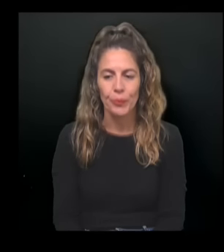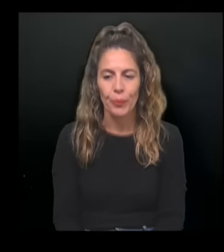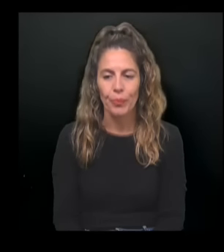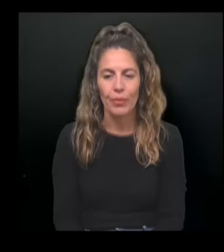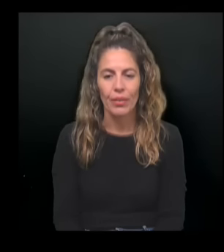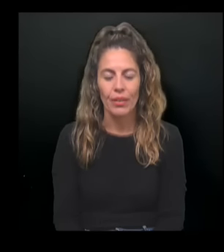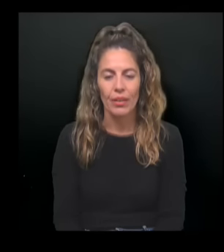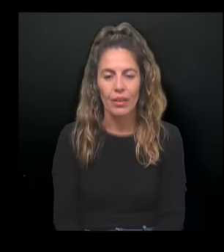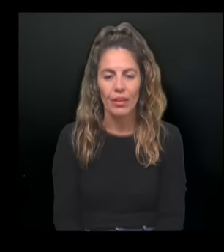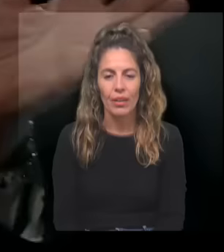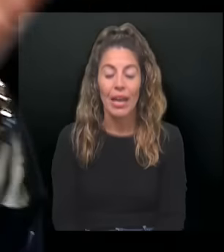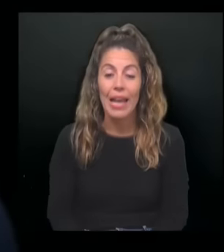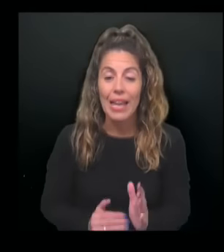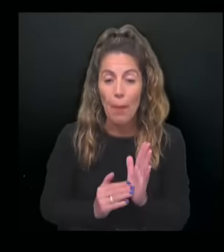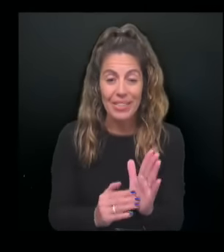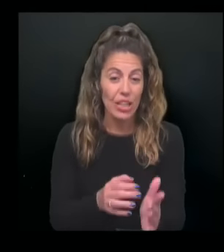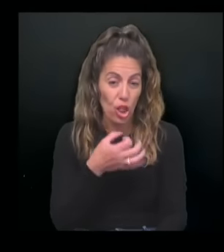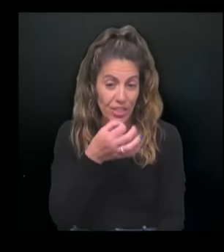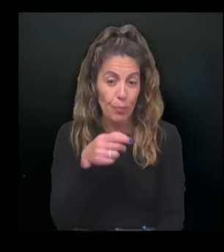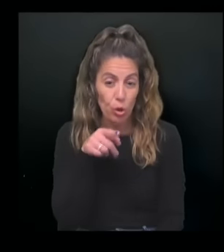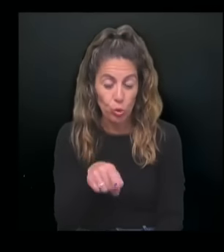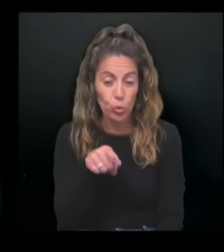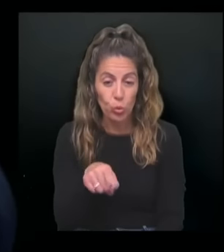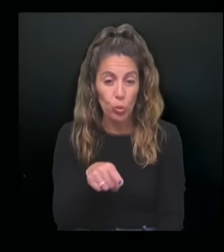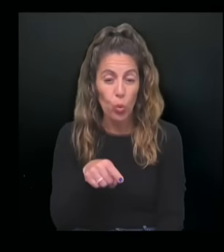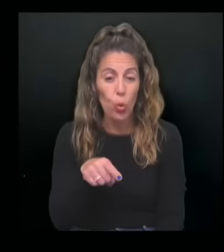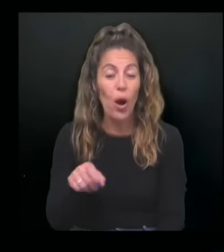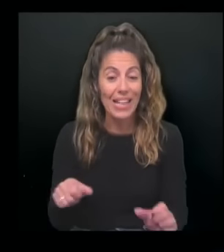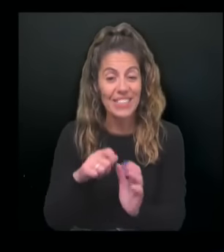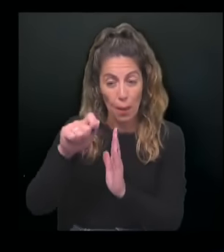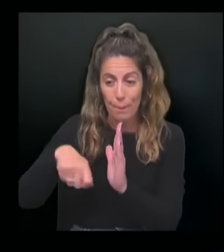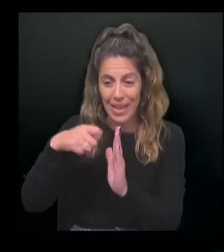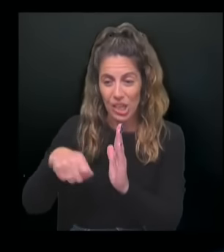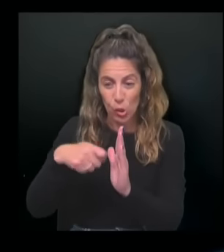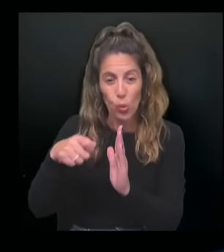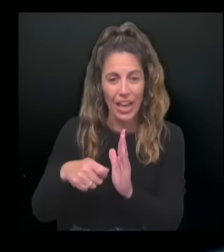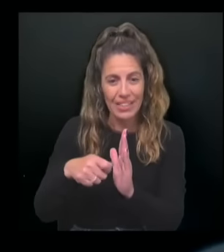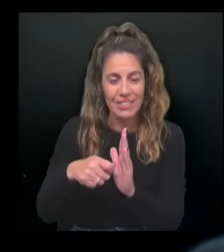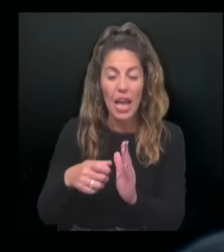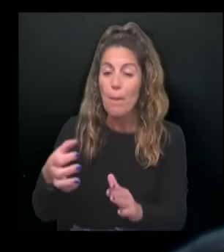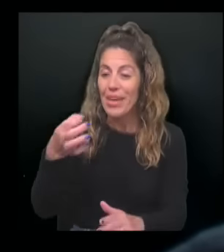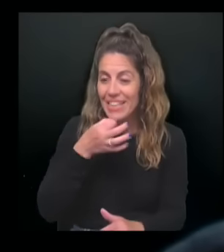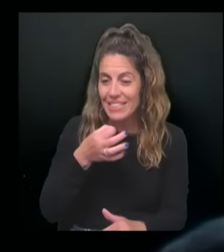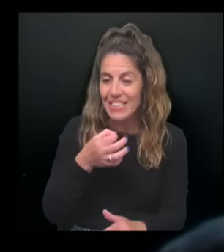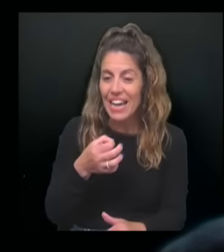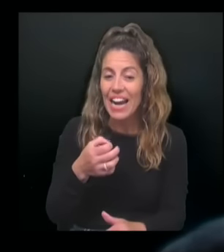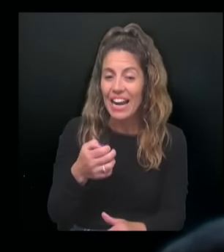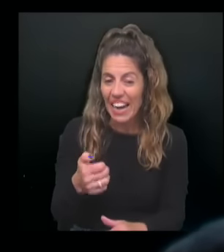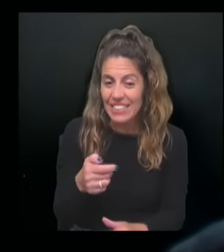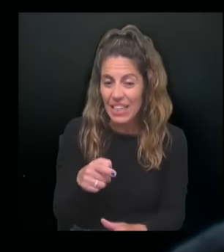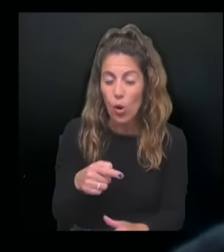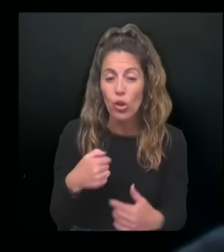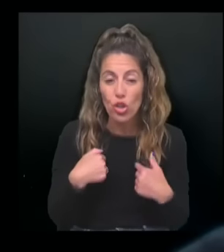Bueno, en la presentación lo decíamos, tú sos un cineasta, un hombre del cine, y me decías recién que cuando